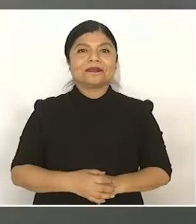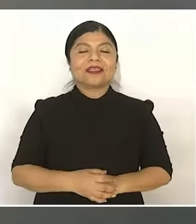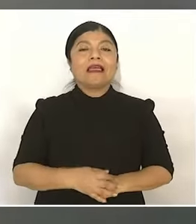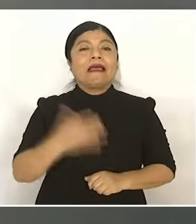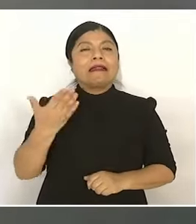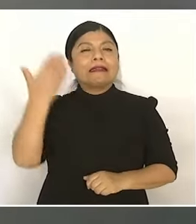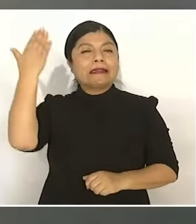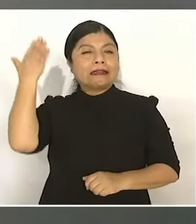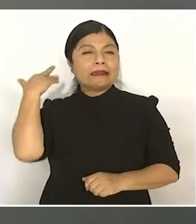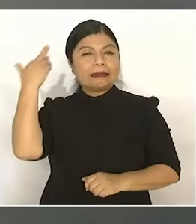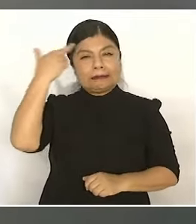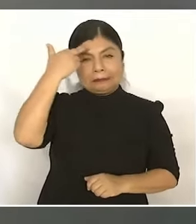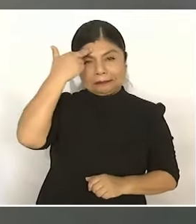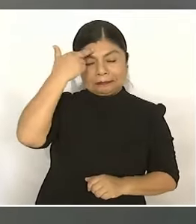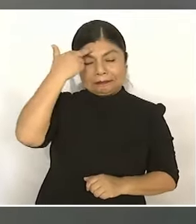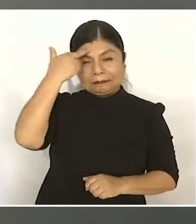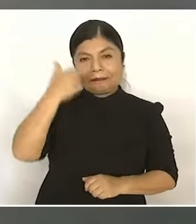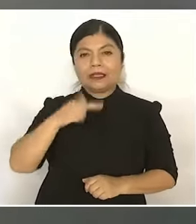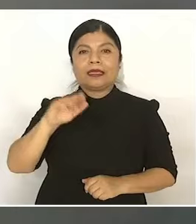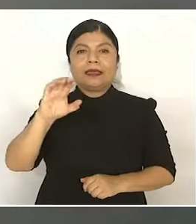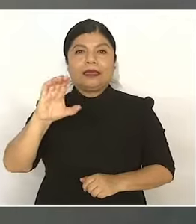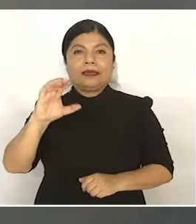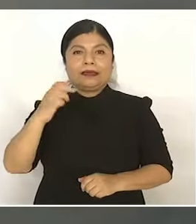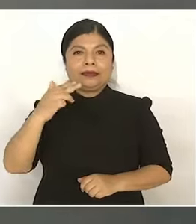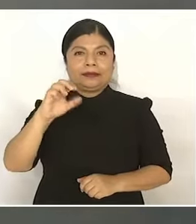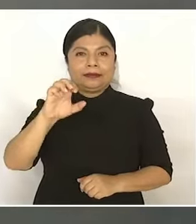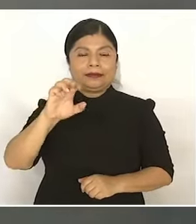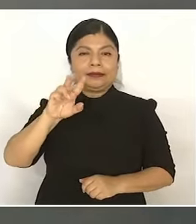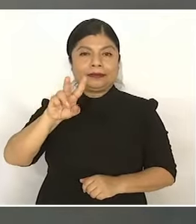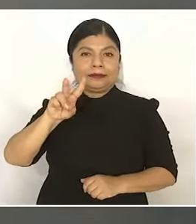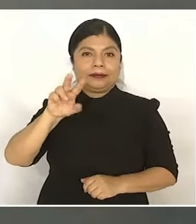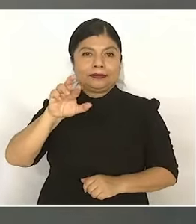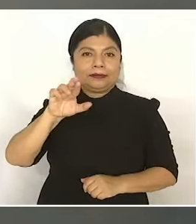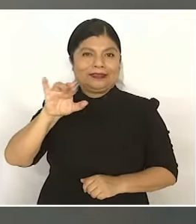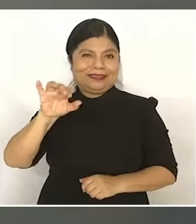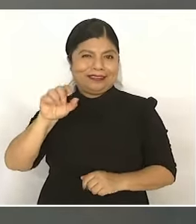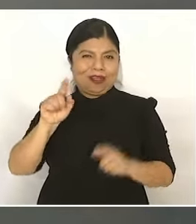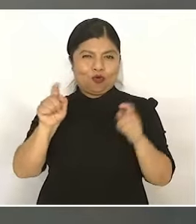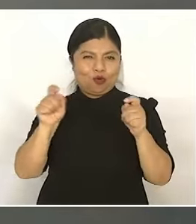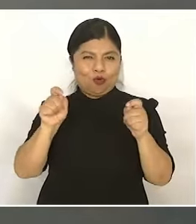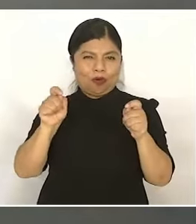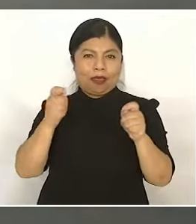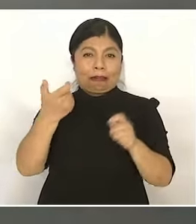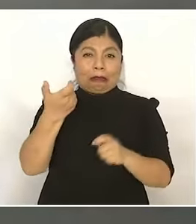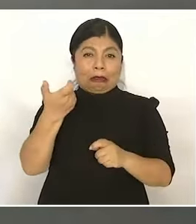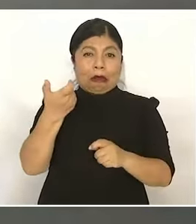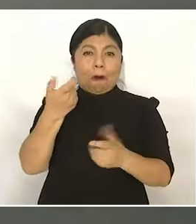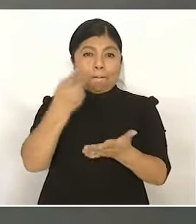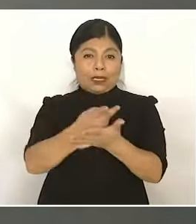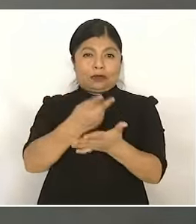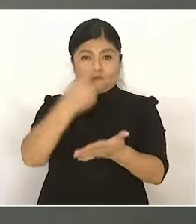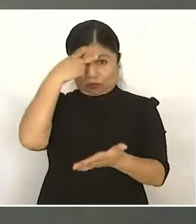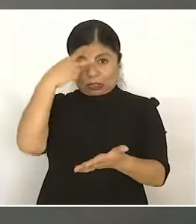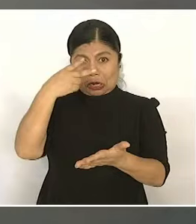el peso, con López Portillo se devaluó el peso, esto para los más jóvenes.